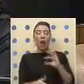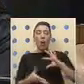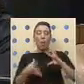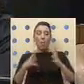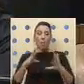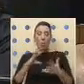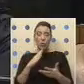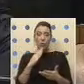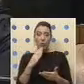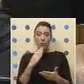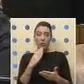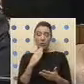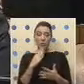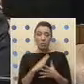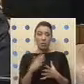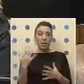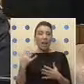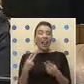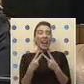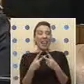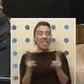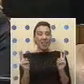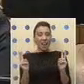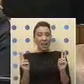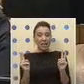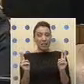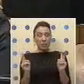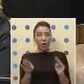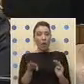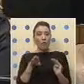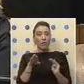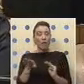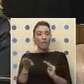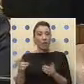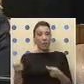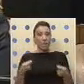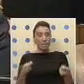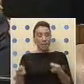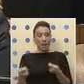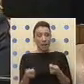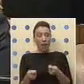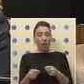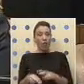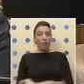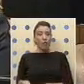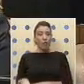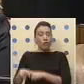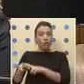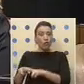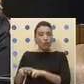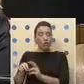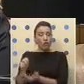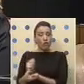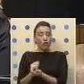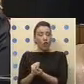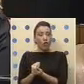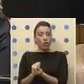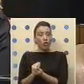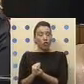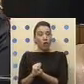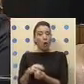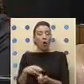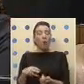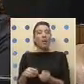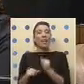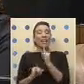incluso los grandes bastiones del liberalismo en favor del mercado, del Fondo Monetario Internacional, es que las desigualdades